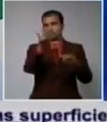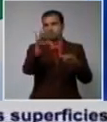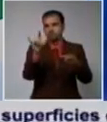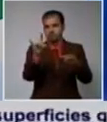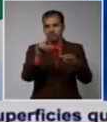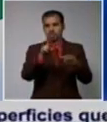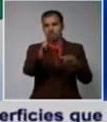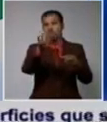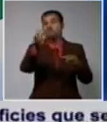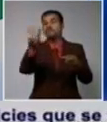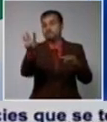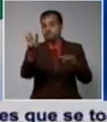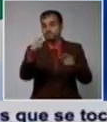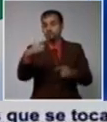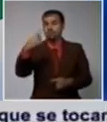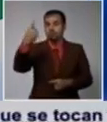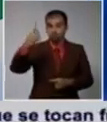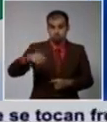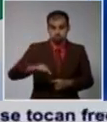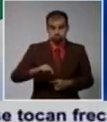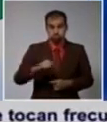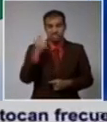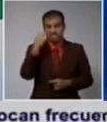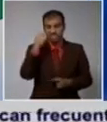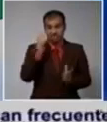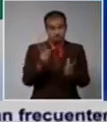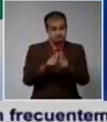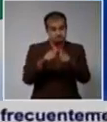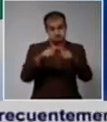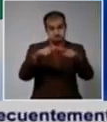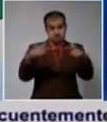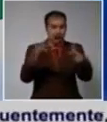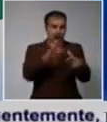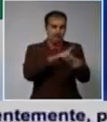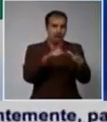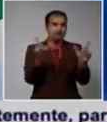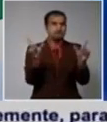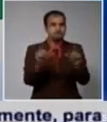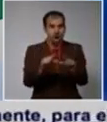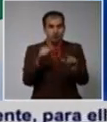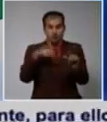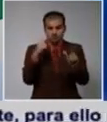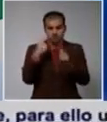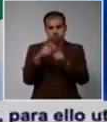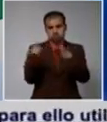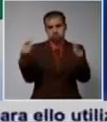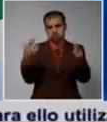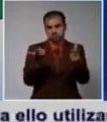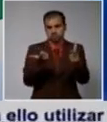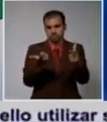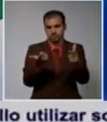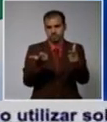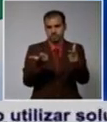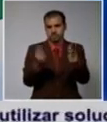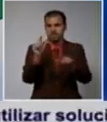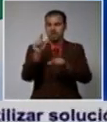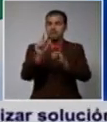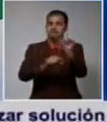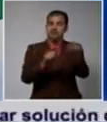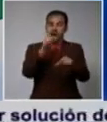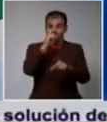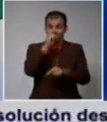243, y una cifra todavía más elevada que el día de ayer de personas de 30 años y